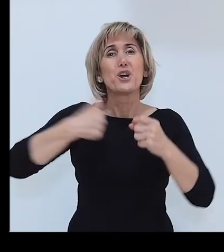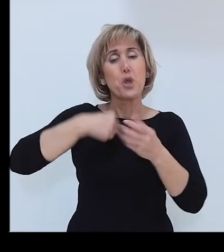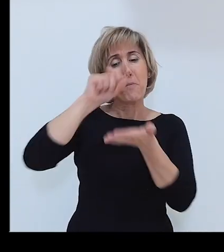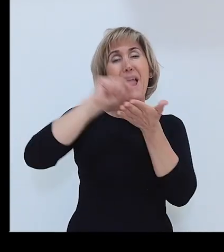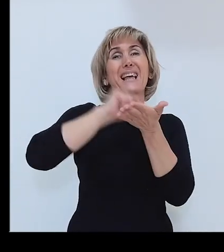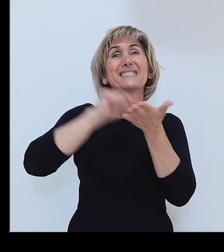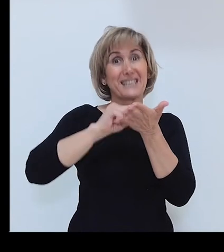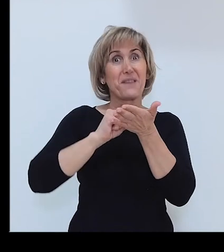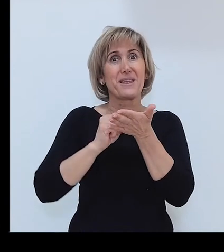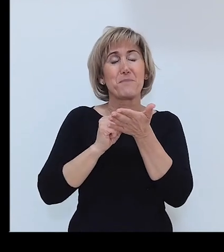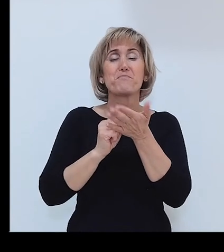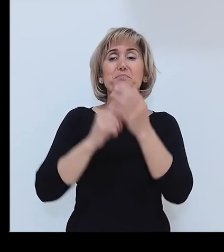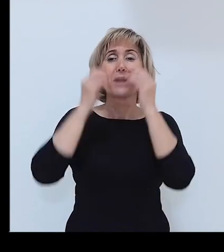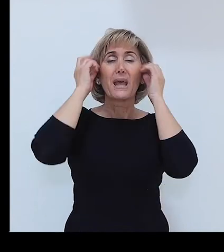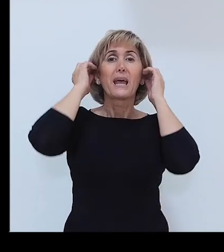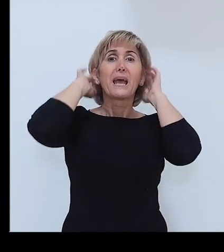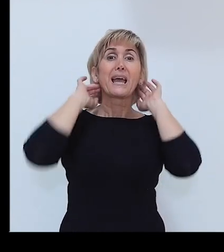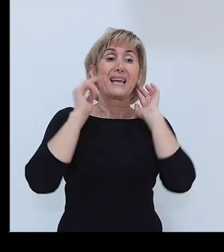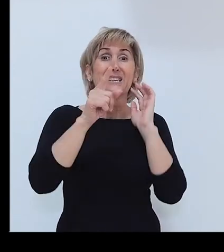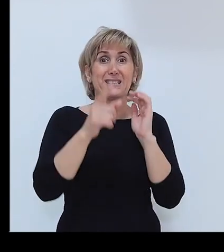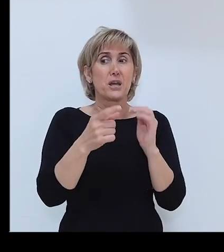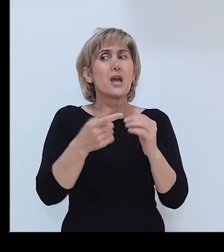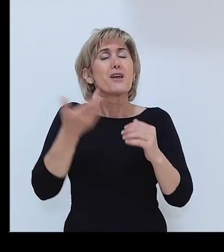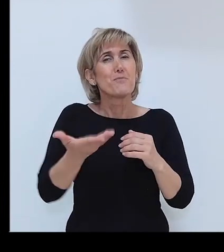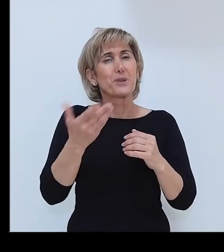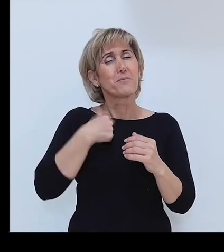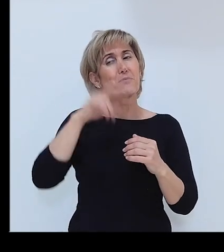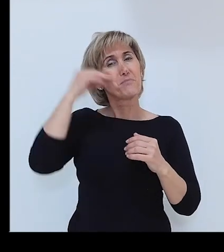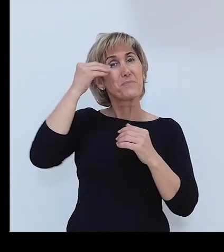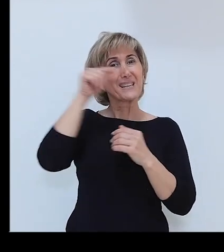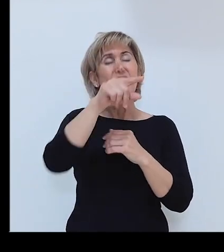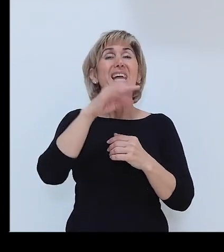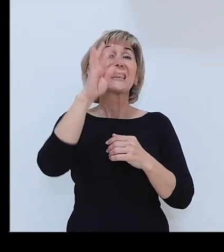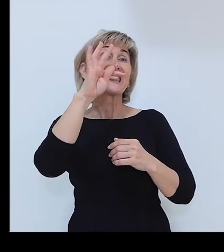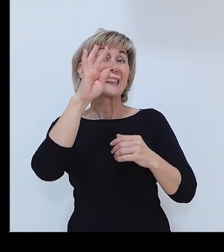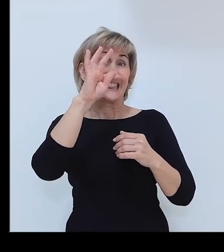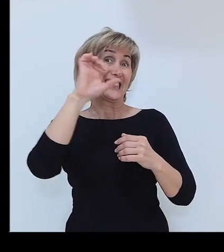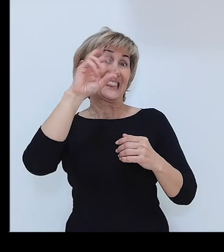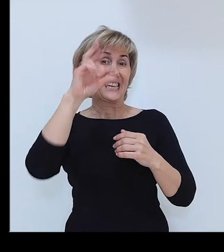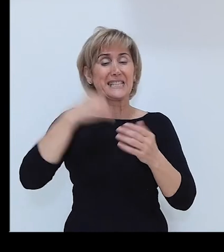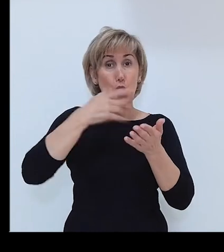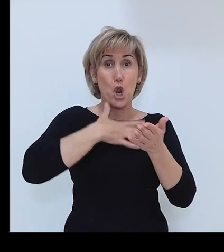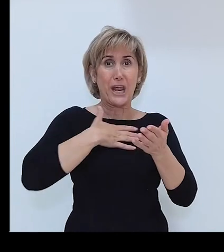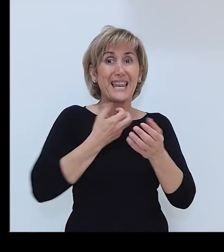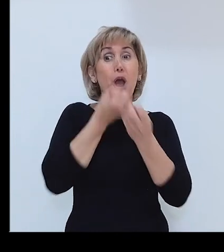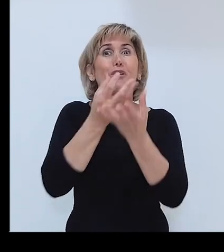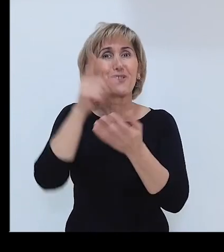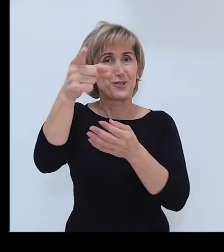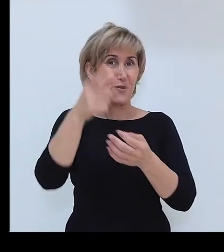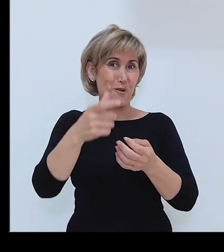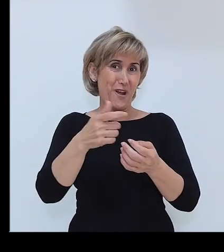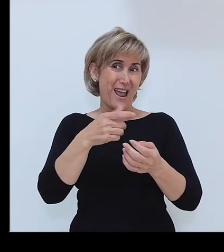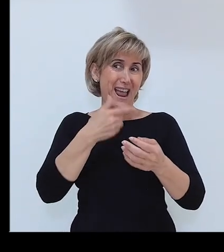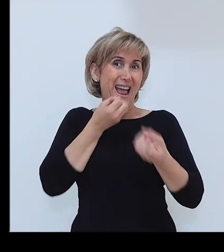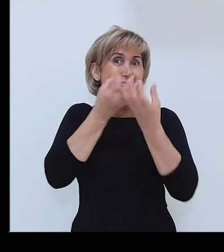para escribir y para realmente, que a mí me ha gustado mucho que lo dijera Teresa porque también lo tenía como apuntado y señalado,